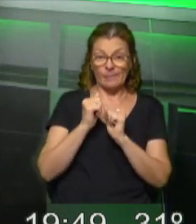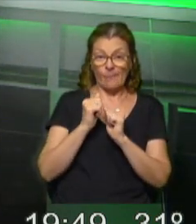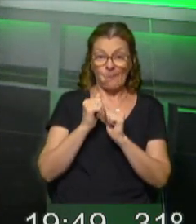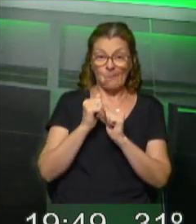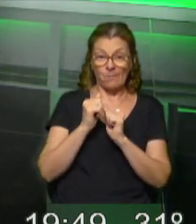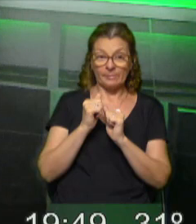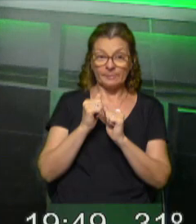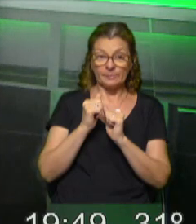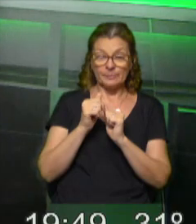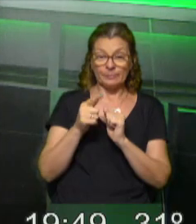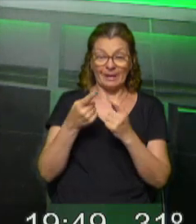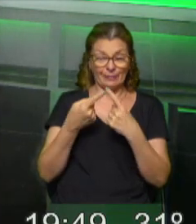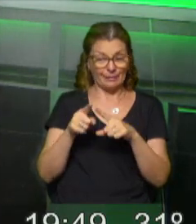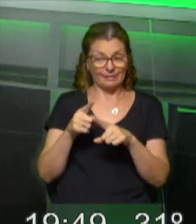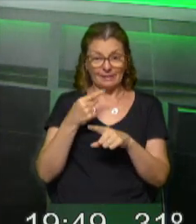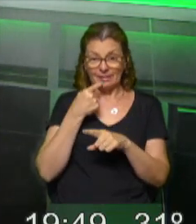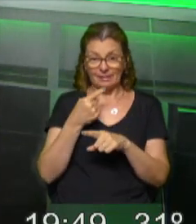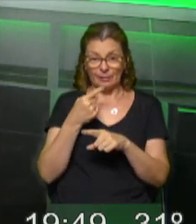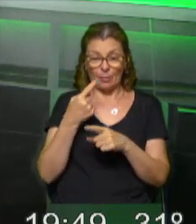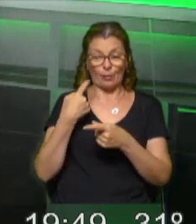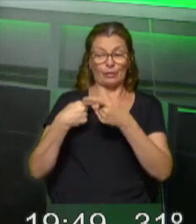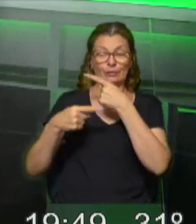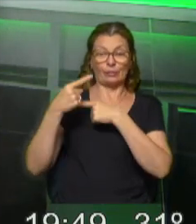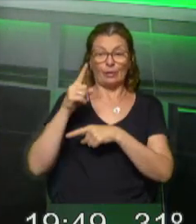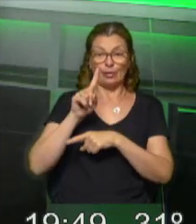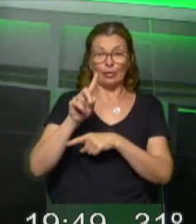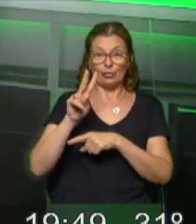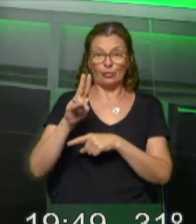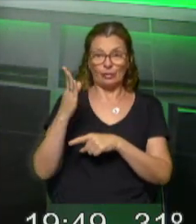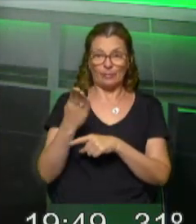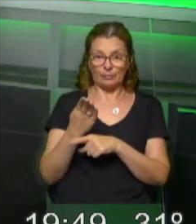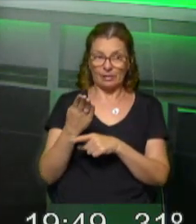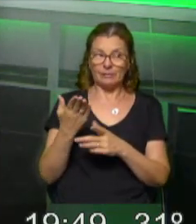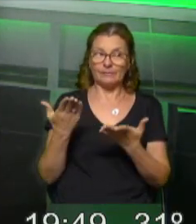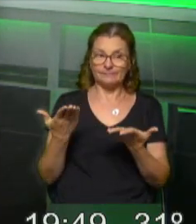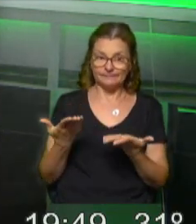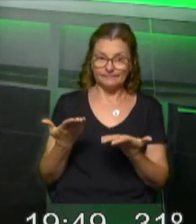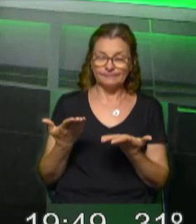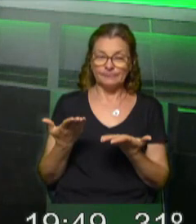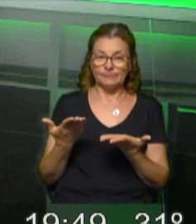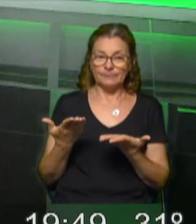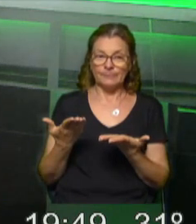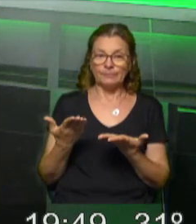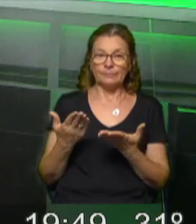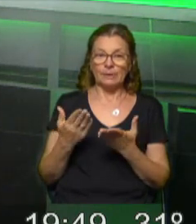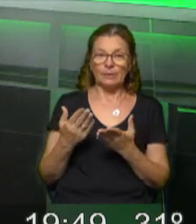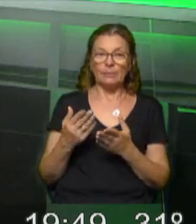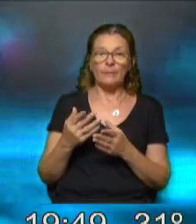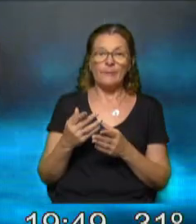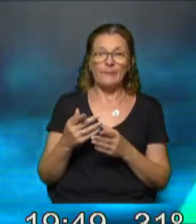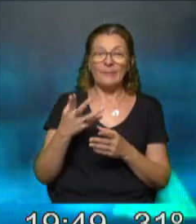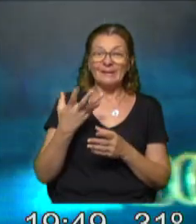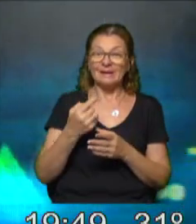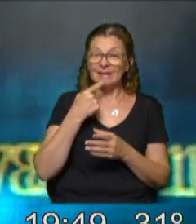es un caso paradigmático que justamente hay un retroceso del 12 por en lo que tiene que ver con el crecimiento per cápita es decir